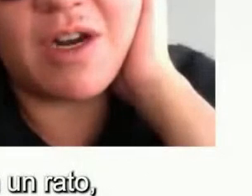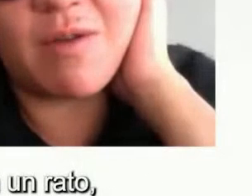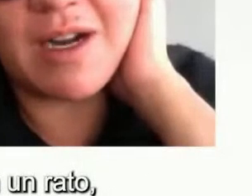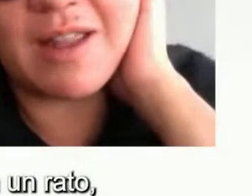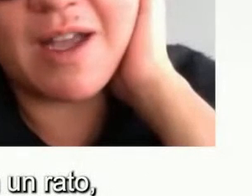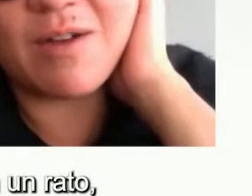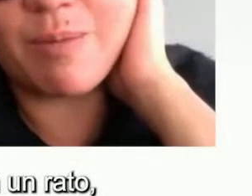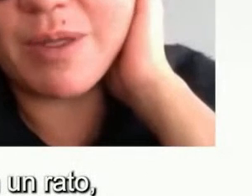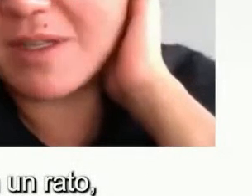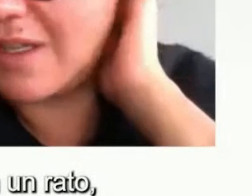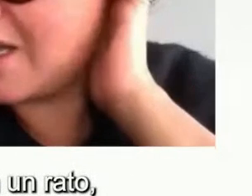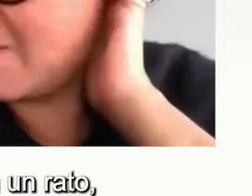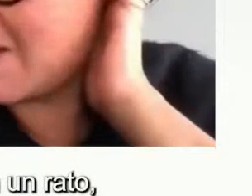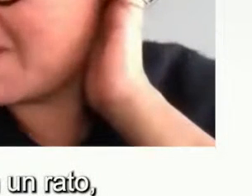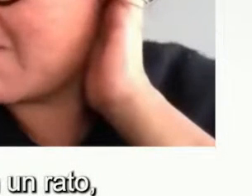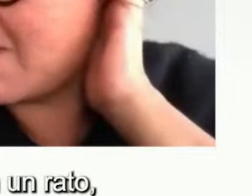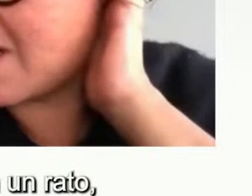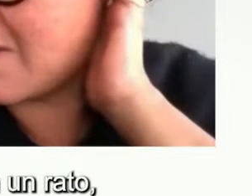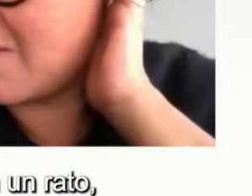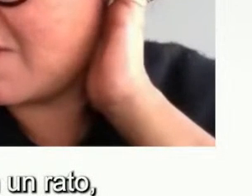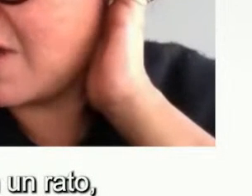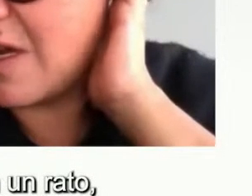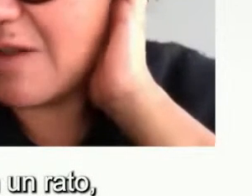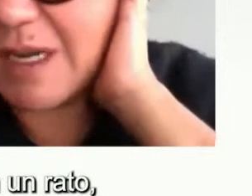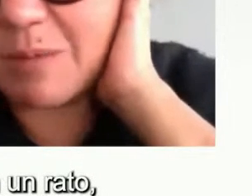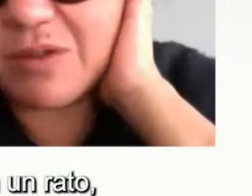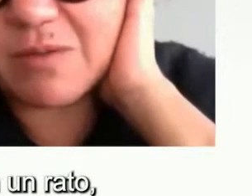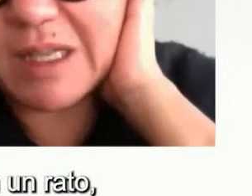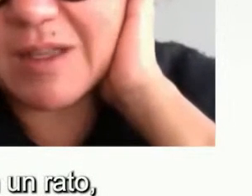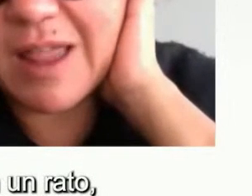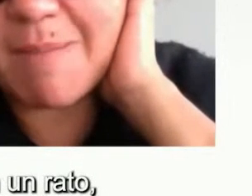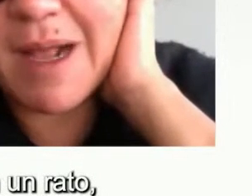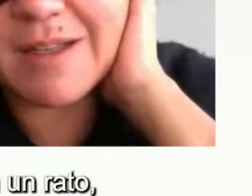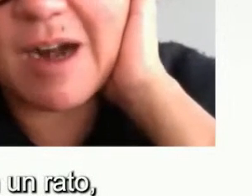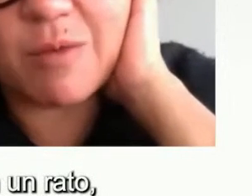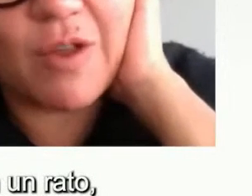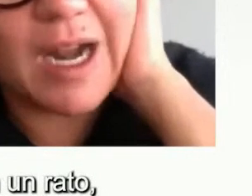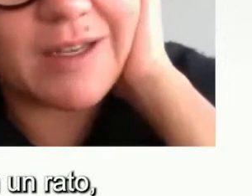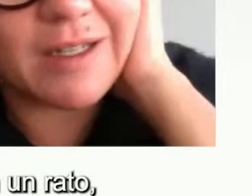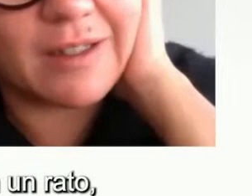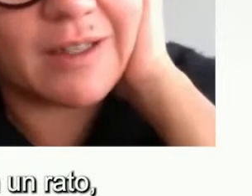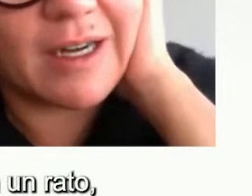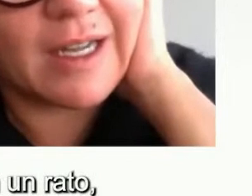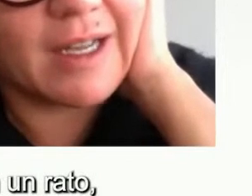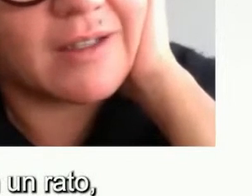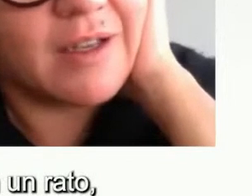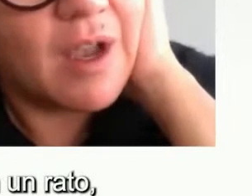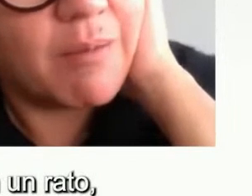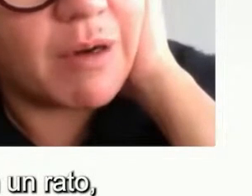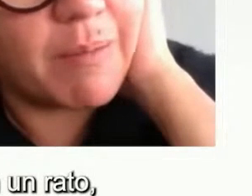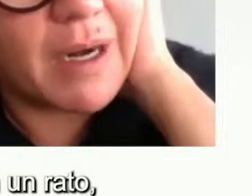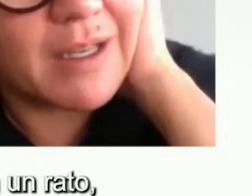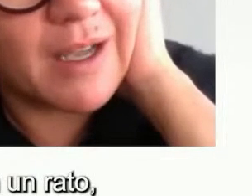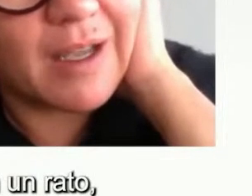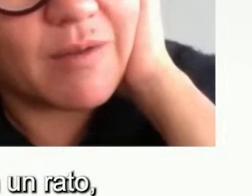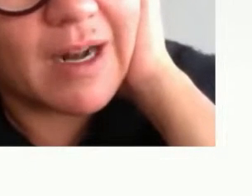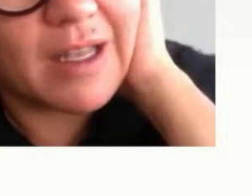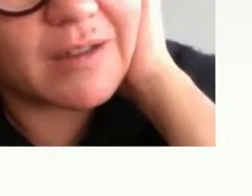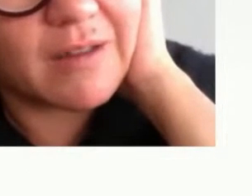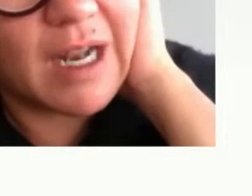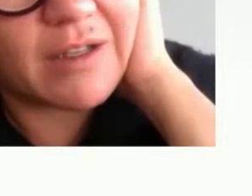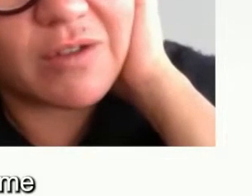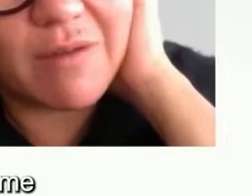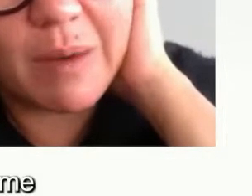Y yo, al igual que Diego, pues sí, ya llevo también un rato, digamos, centrada más en el mundo de las artes escénicas, pero me parece que